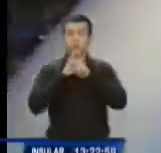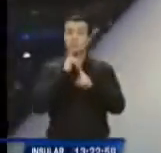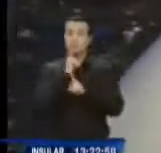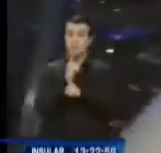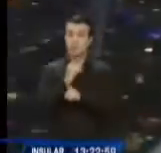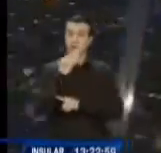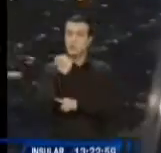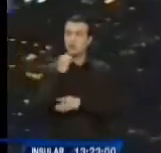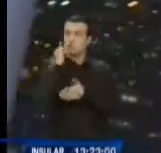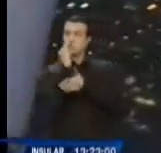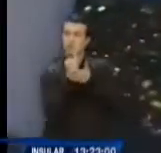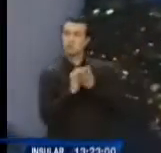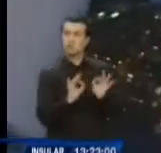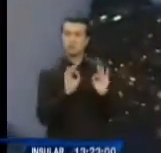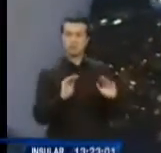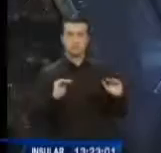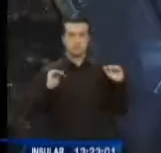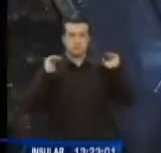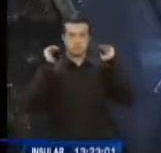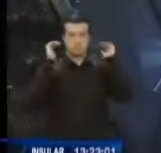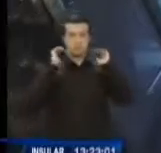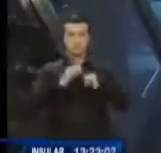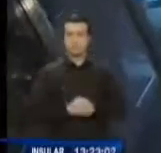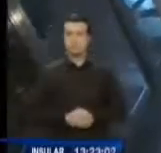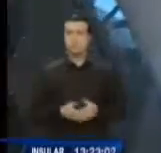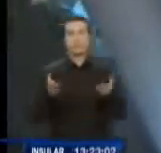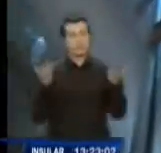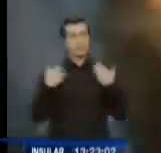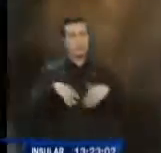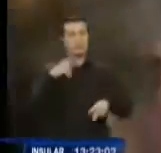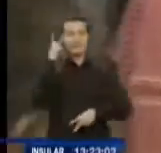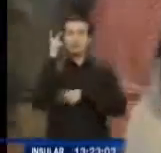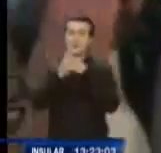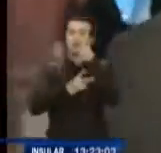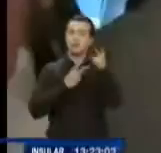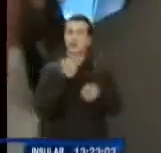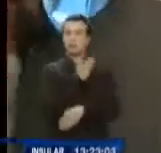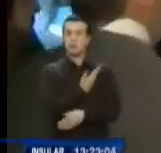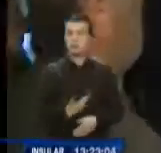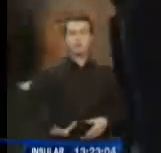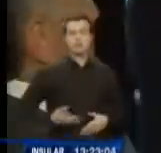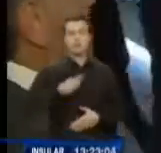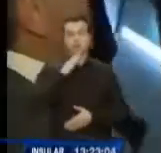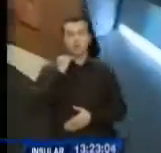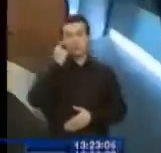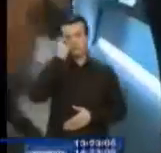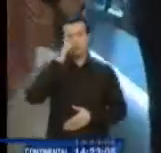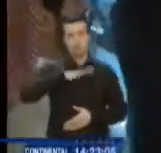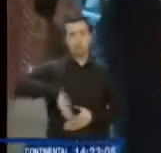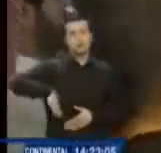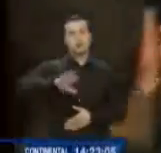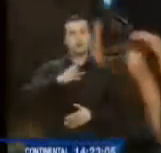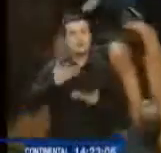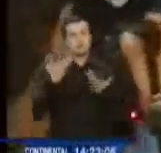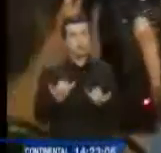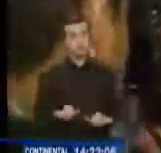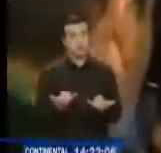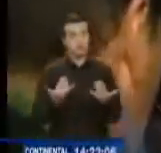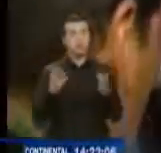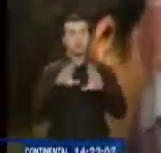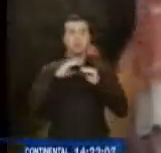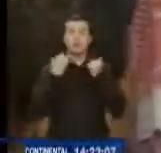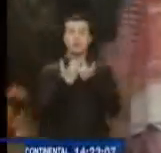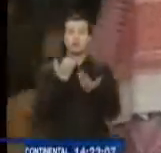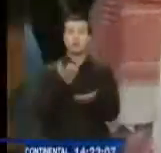por su diseño y funcionalidad así finalizó la visita del presidente rafael correa a medio oriente a esta hora la comitiva